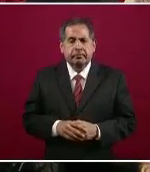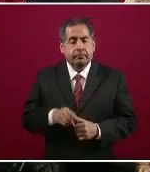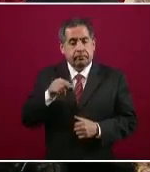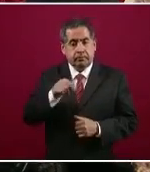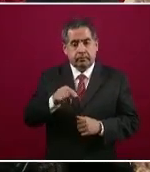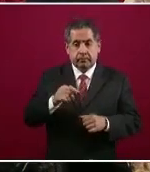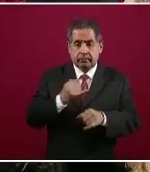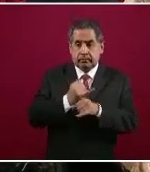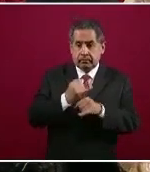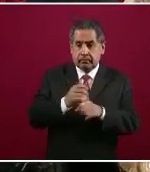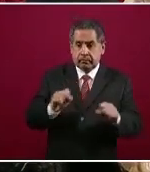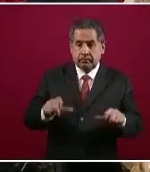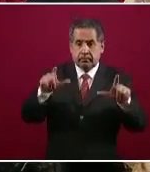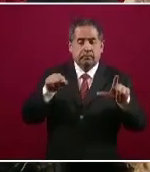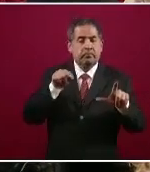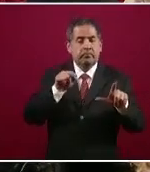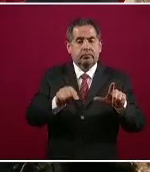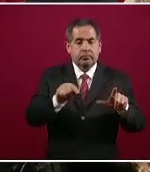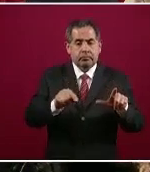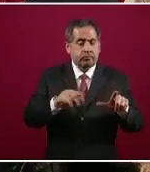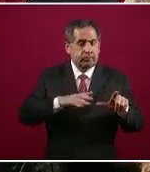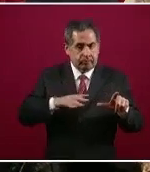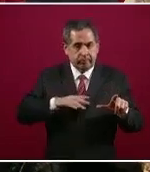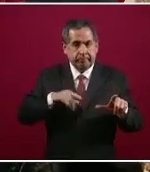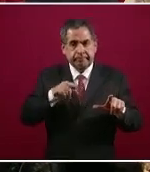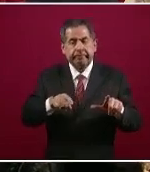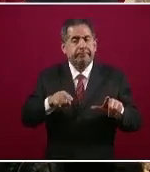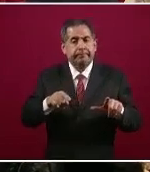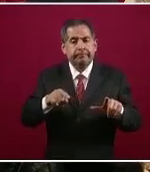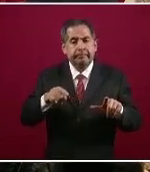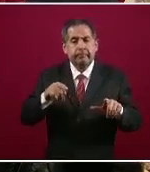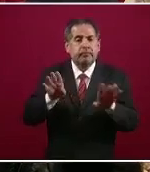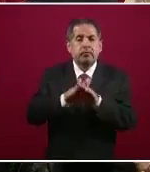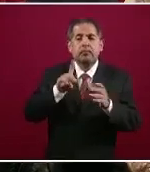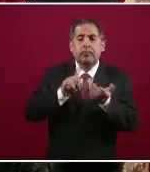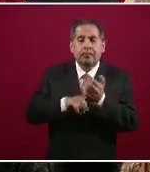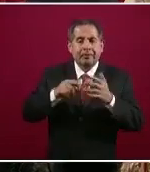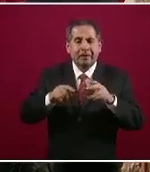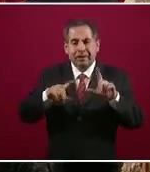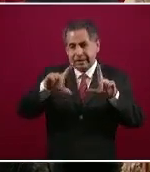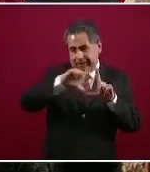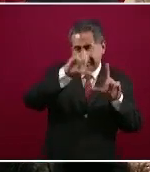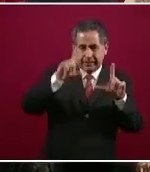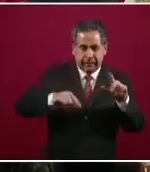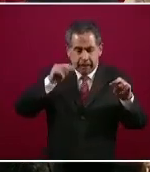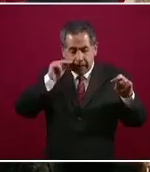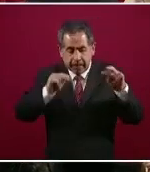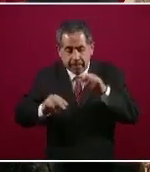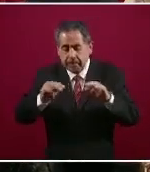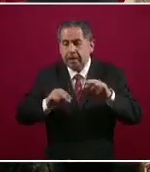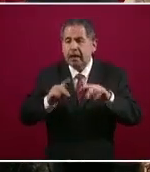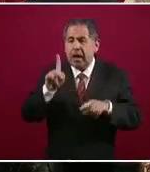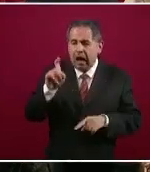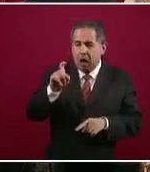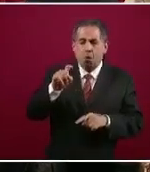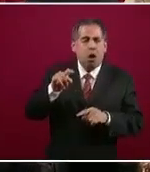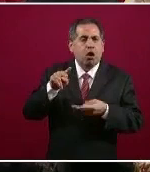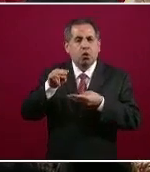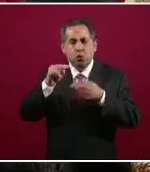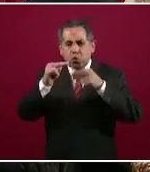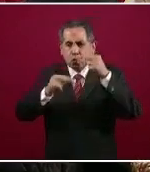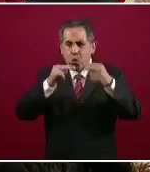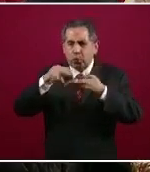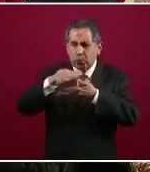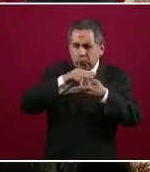información estratégica tenemos la perspectiva meteorológica, es muy importante seguirla para poder saber